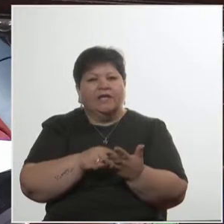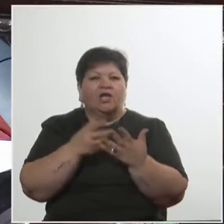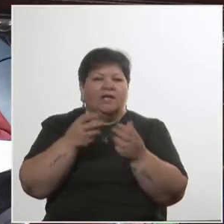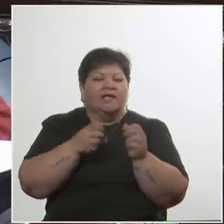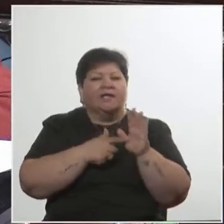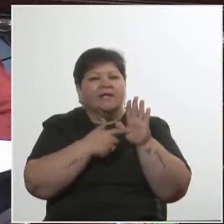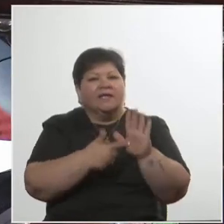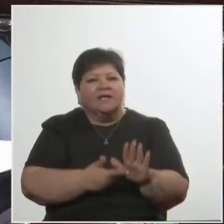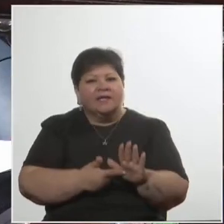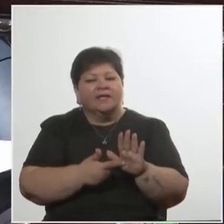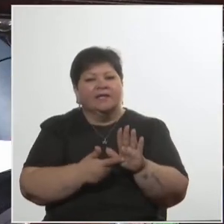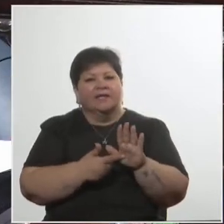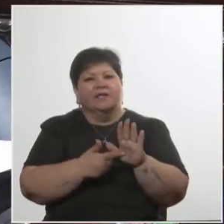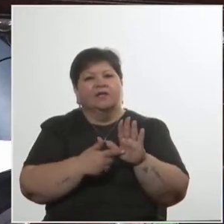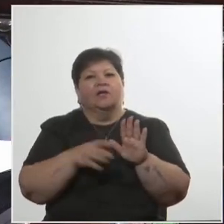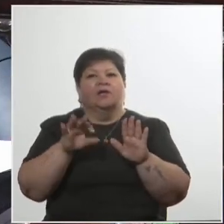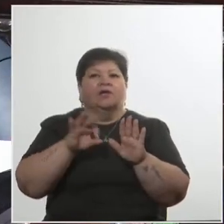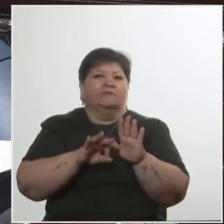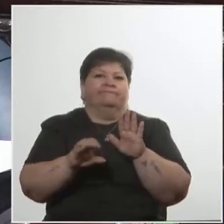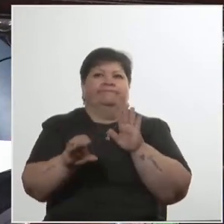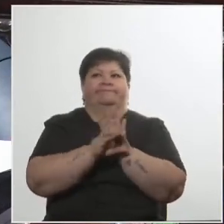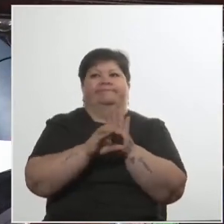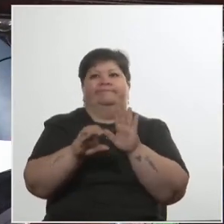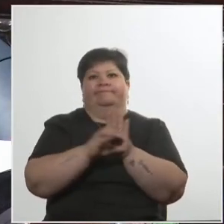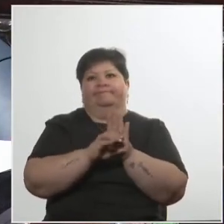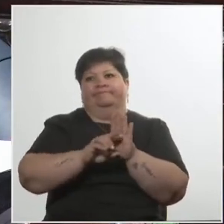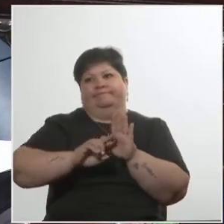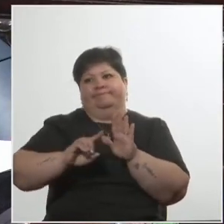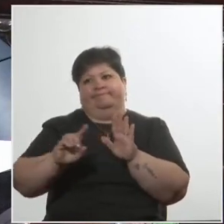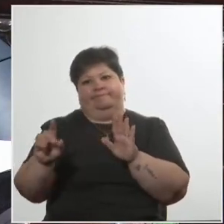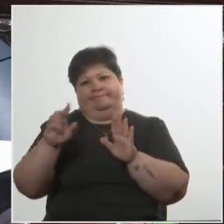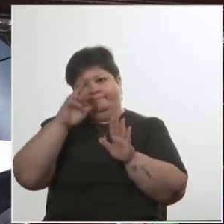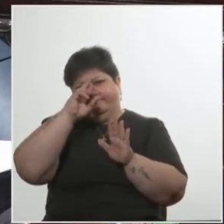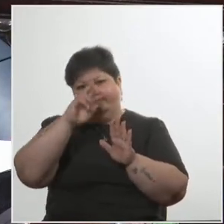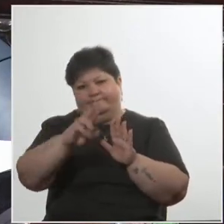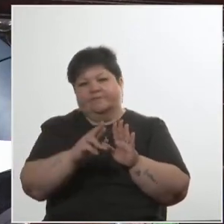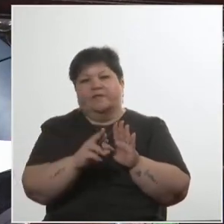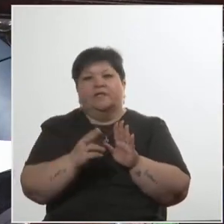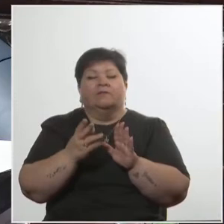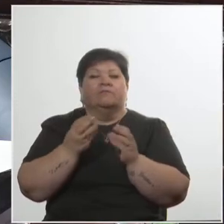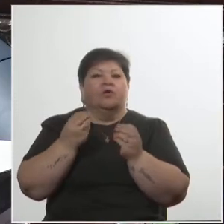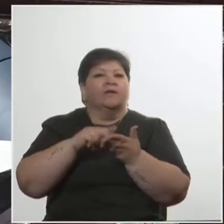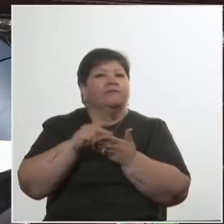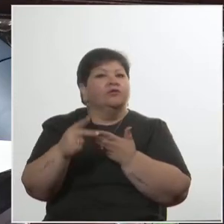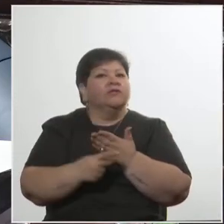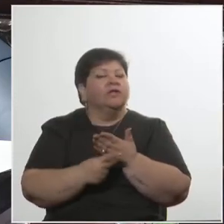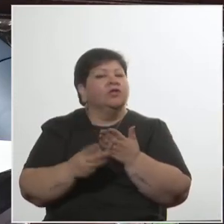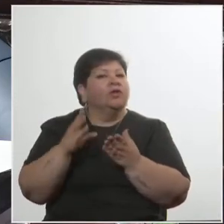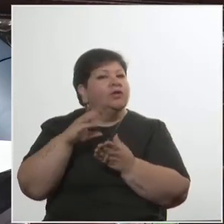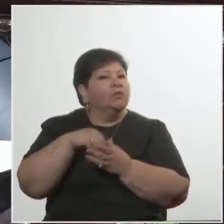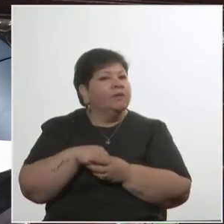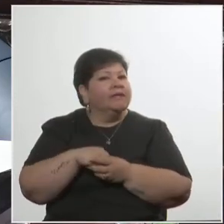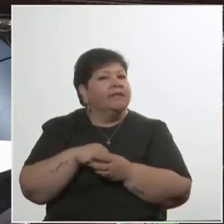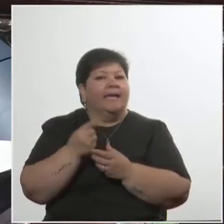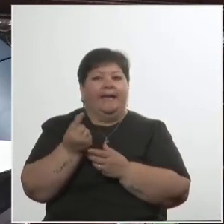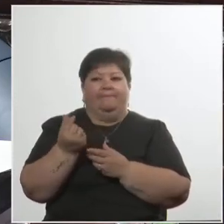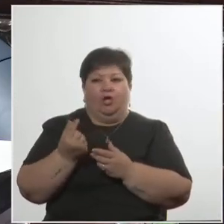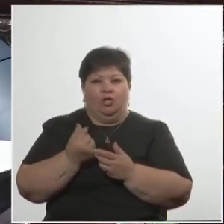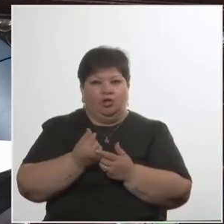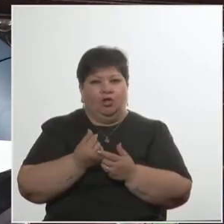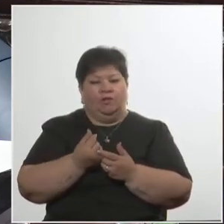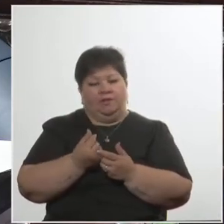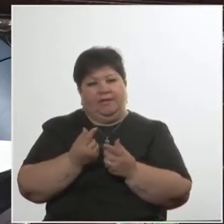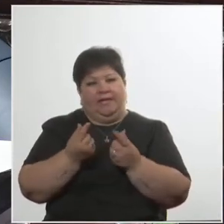decir en algunos aspectos y institucionalidades porque el proyecto incluía este hasta el monto de